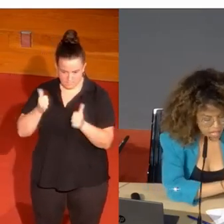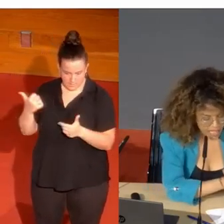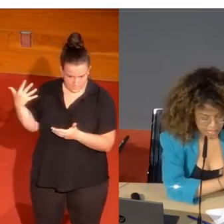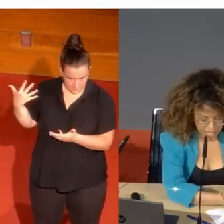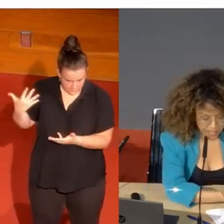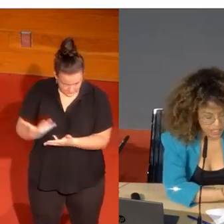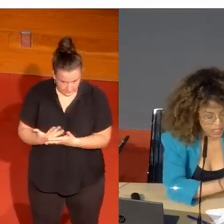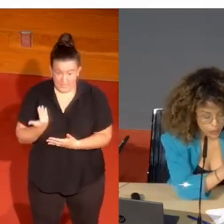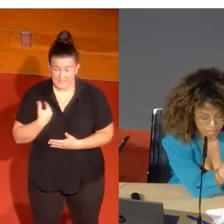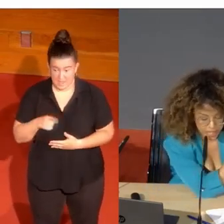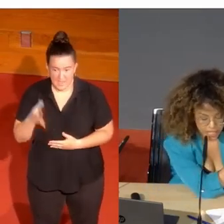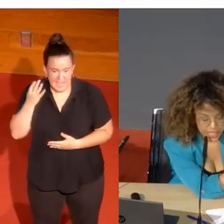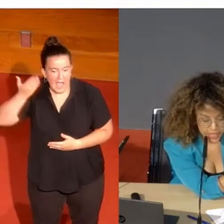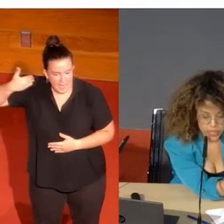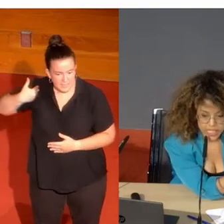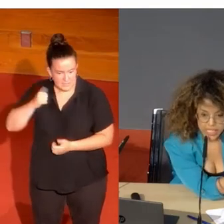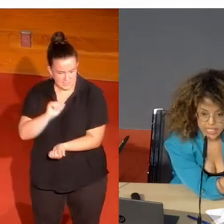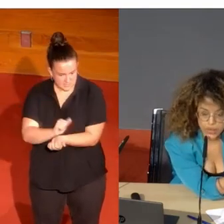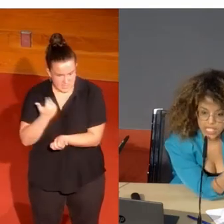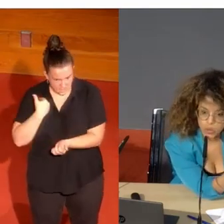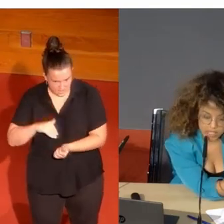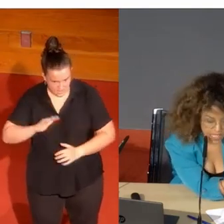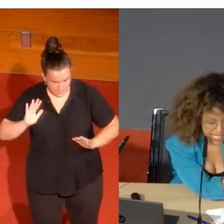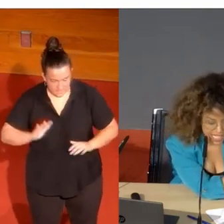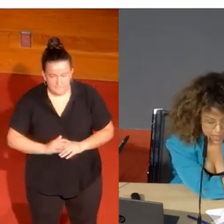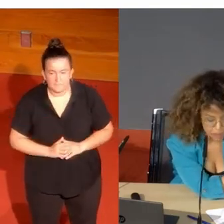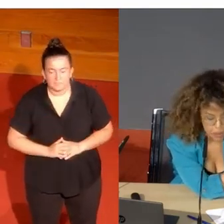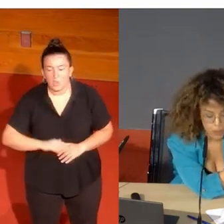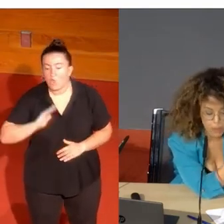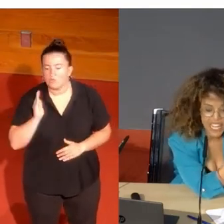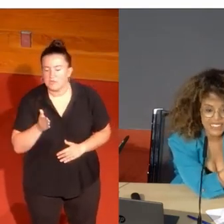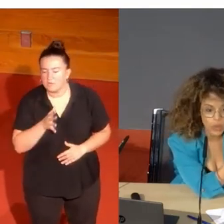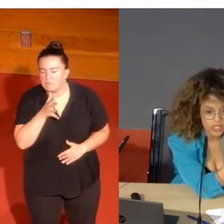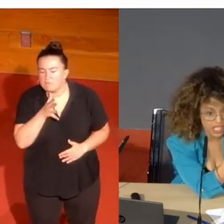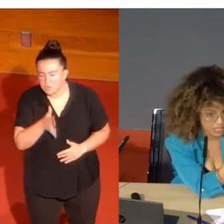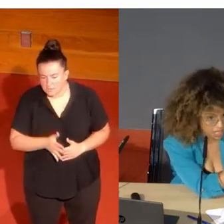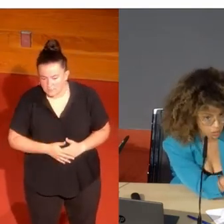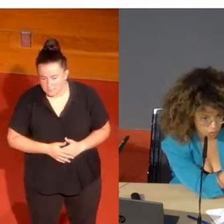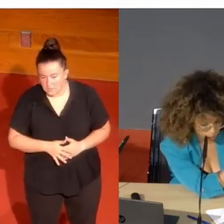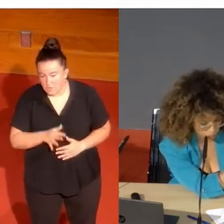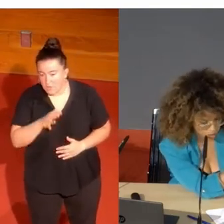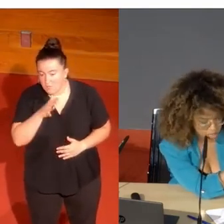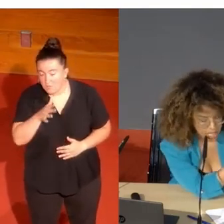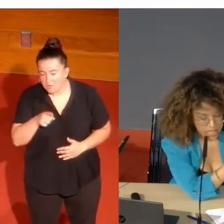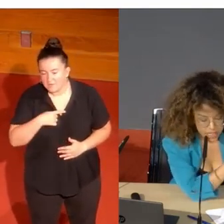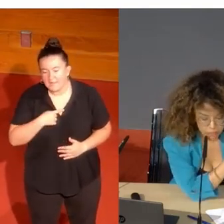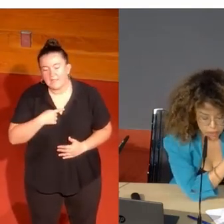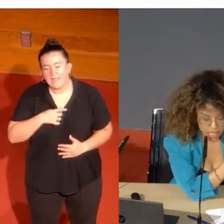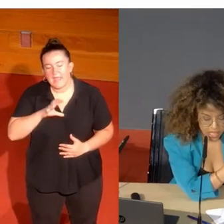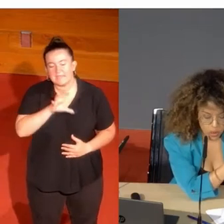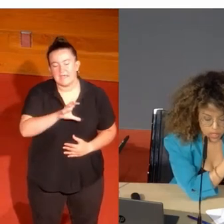ent ad ya a la cárcel y lo que y lo que y lo que la condenan es por propaganda contra el estado ojo